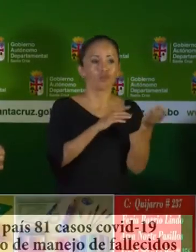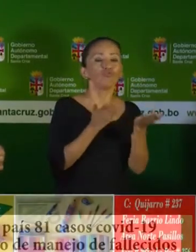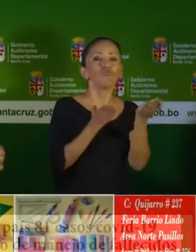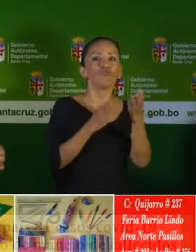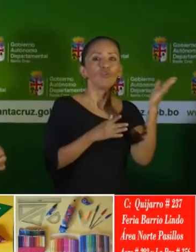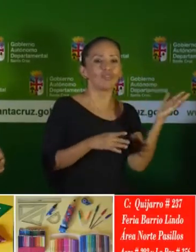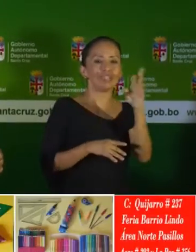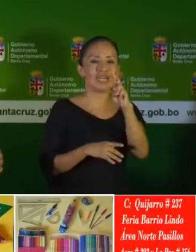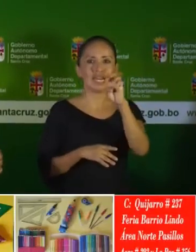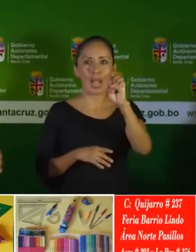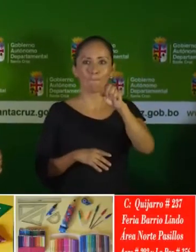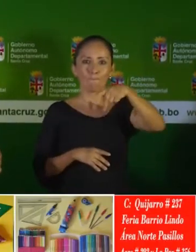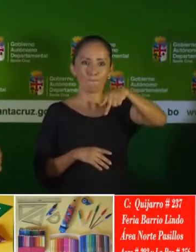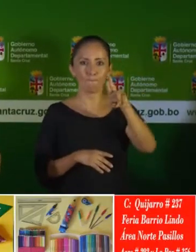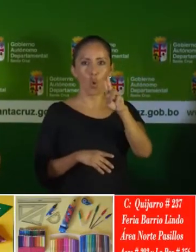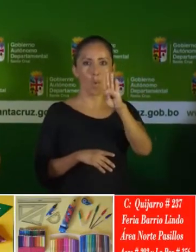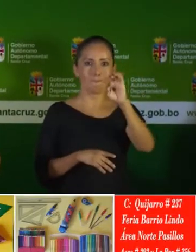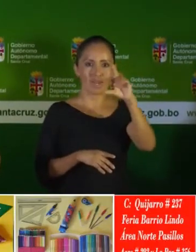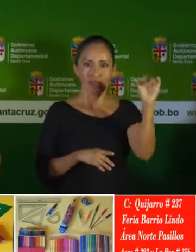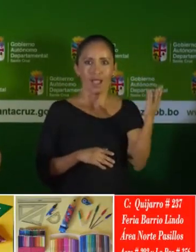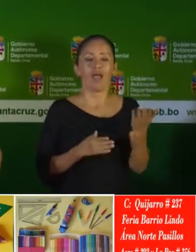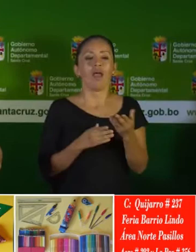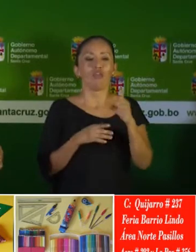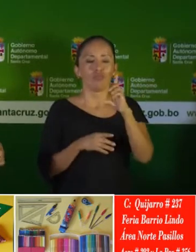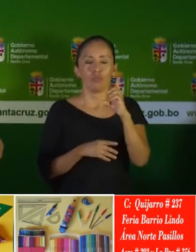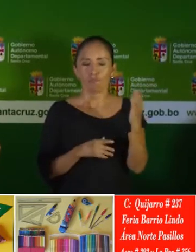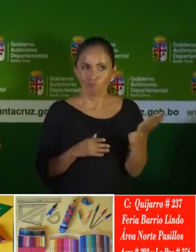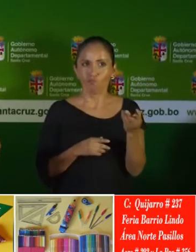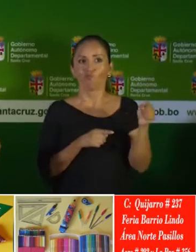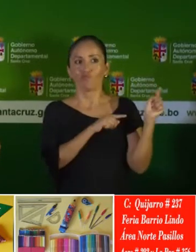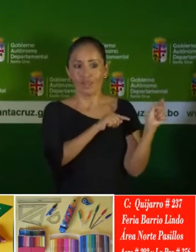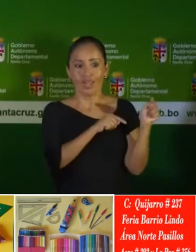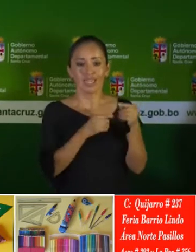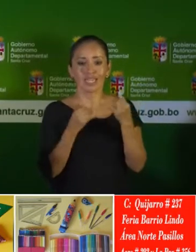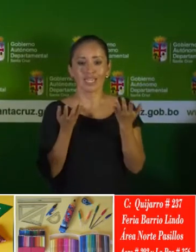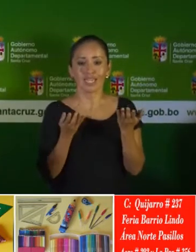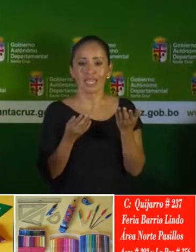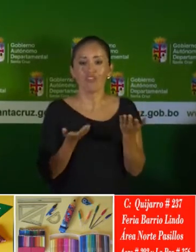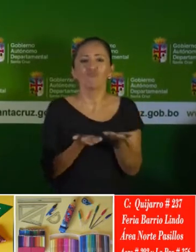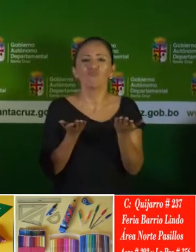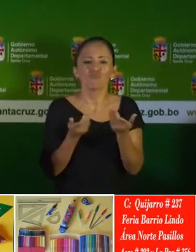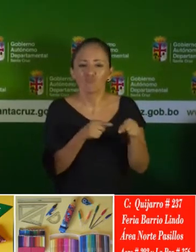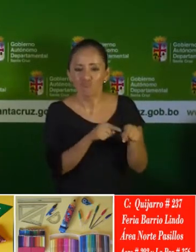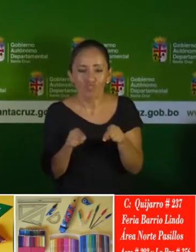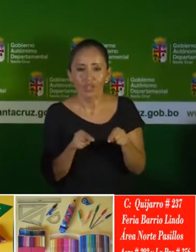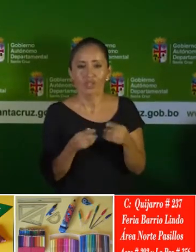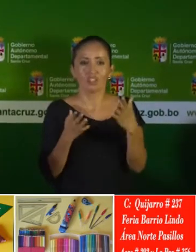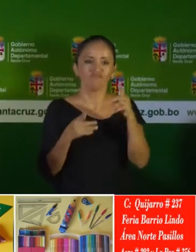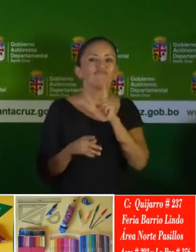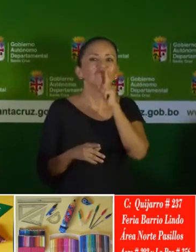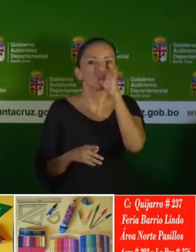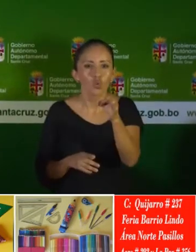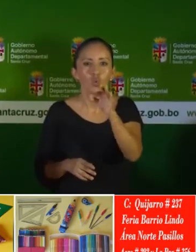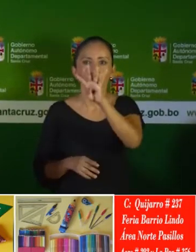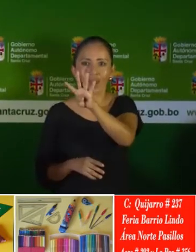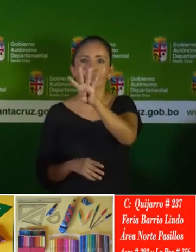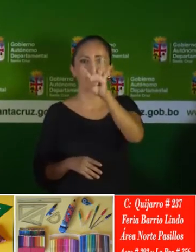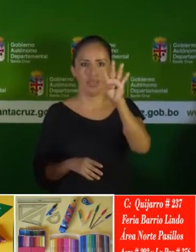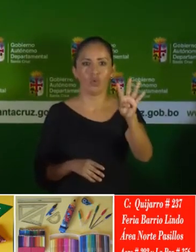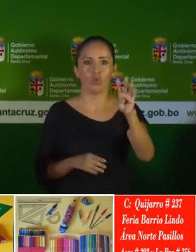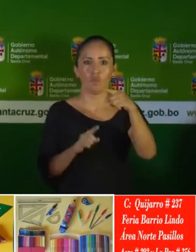República Dominicana. En el tema de la infografía tenemos confirmados 44,